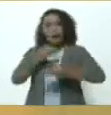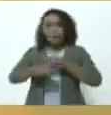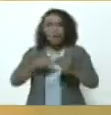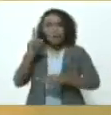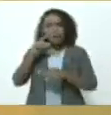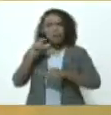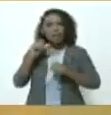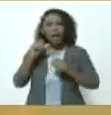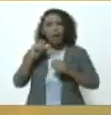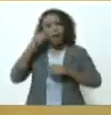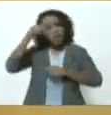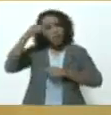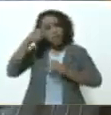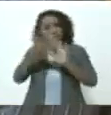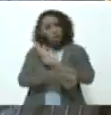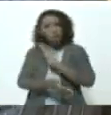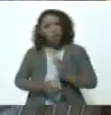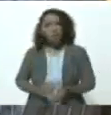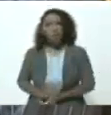serie.